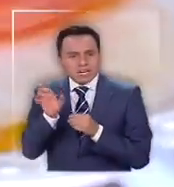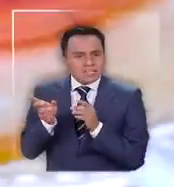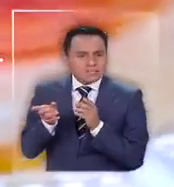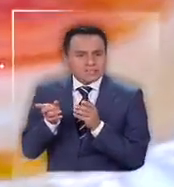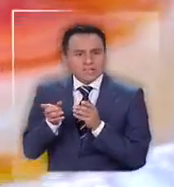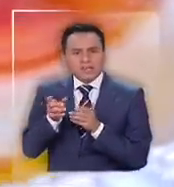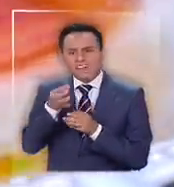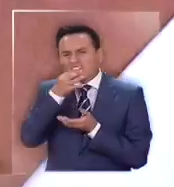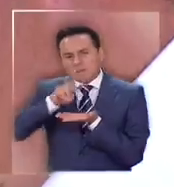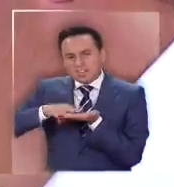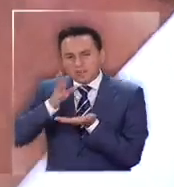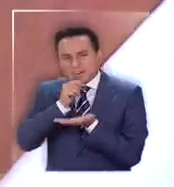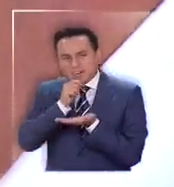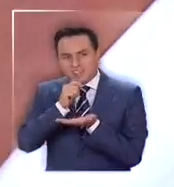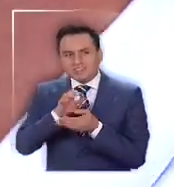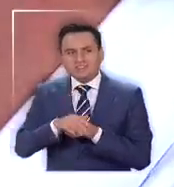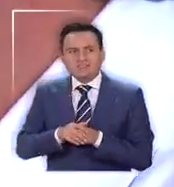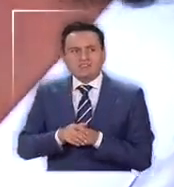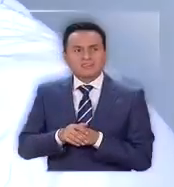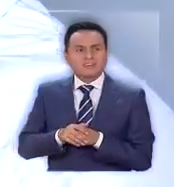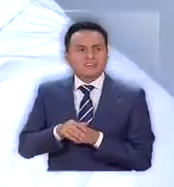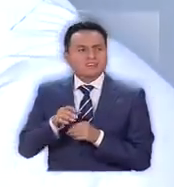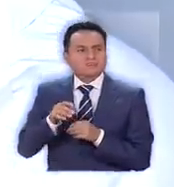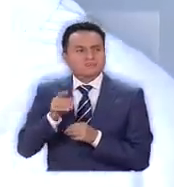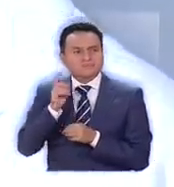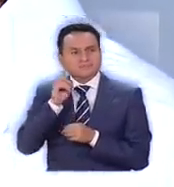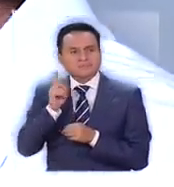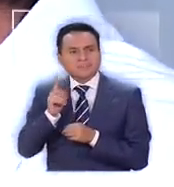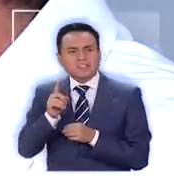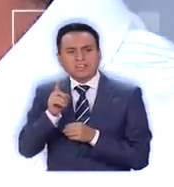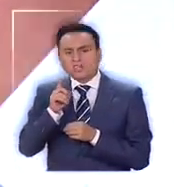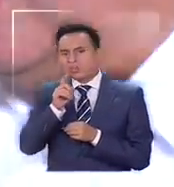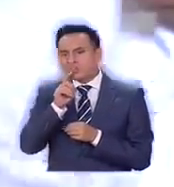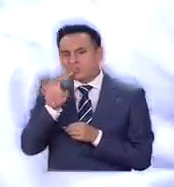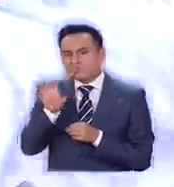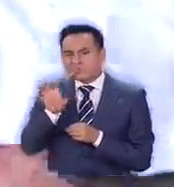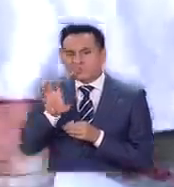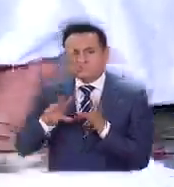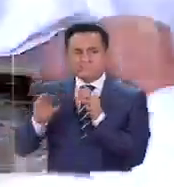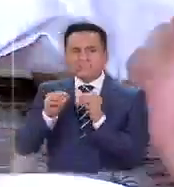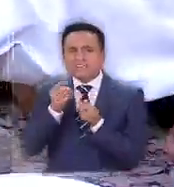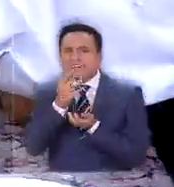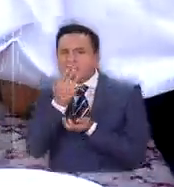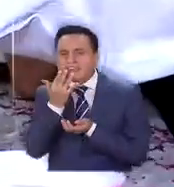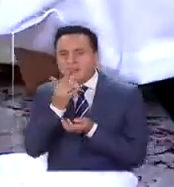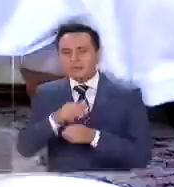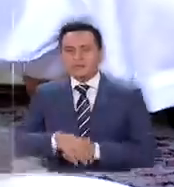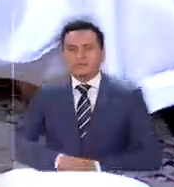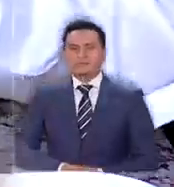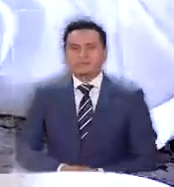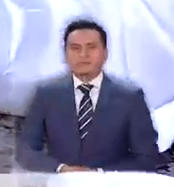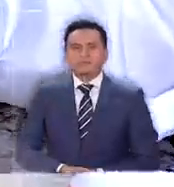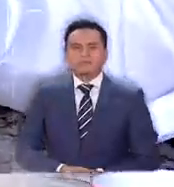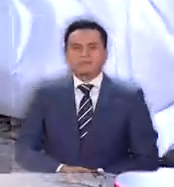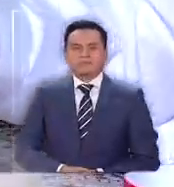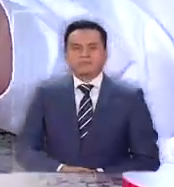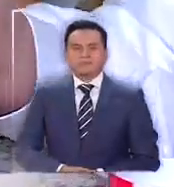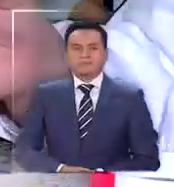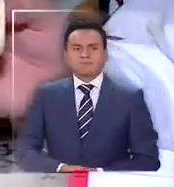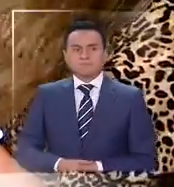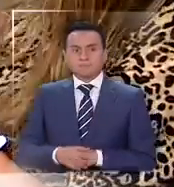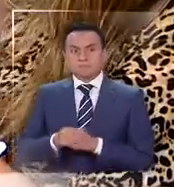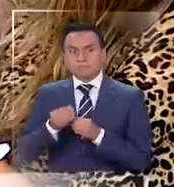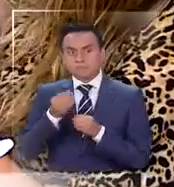hay palta. El papá era el encargado de comprar la palta. Oye, pero el tomate está mejor, así que vamos a hacer pan. Pero con tomate rico igual. ¿Come pan